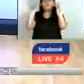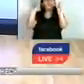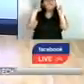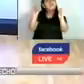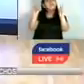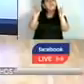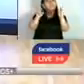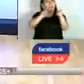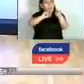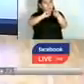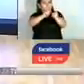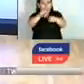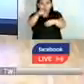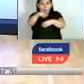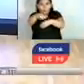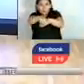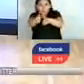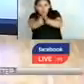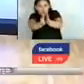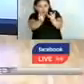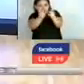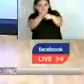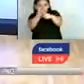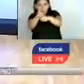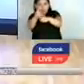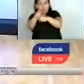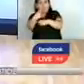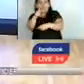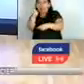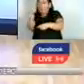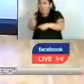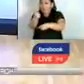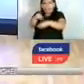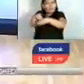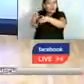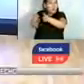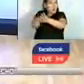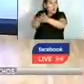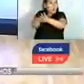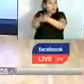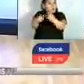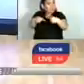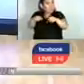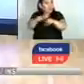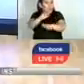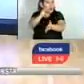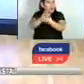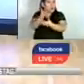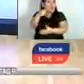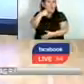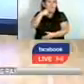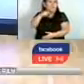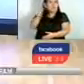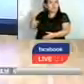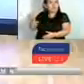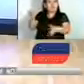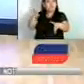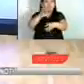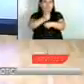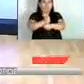de los cambios que va a sufrir la Asamblea Legislativa. ¿Quiénes son esos diputados que no lograron la reelección? Se lo contamos en el siguiente